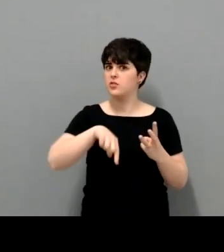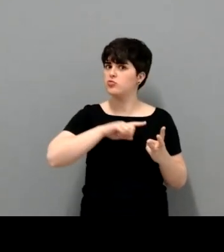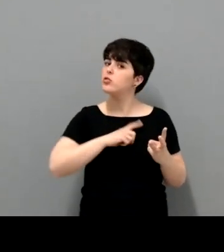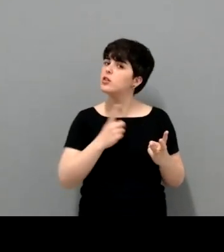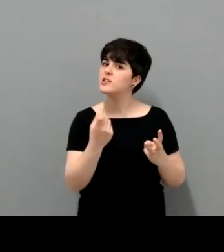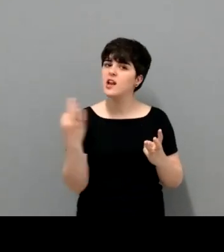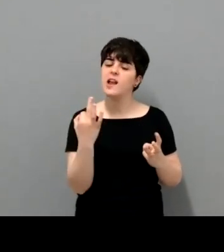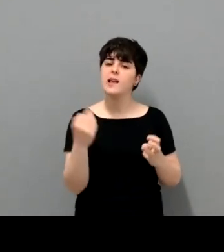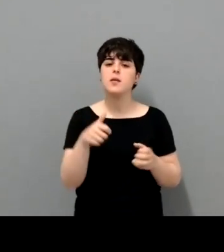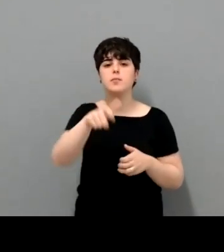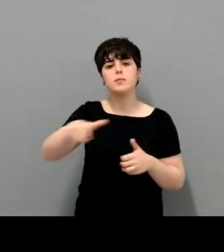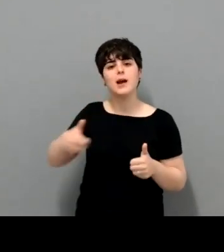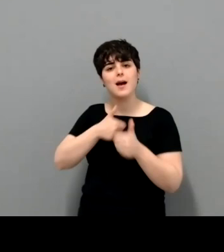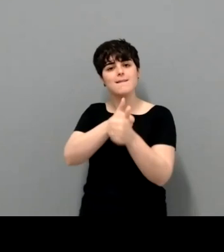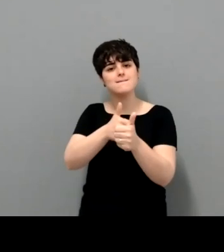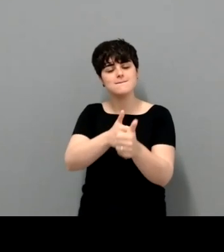asistentes personales